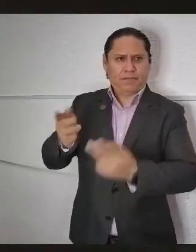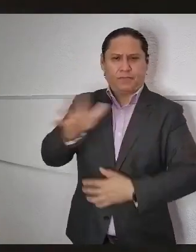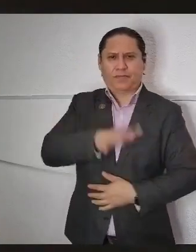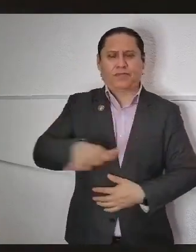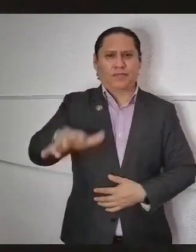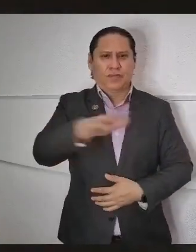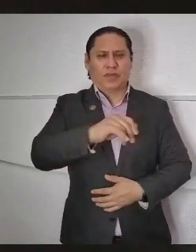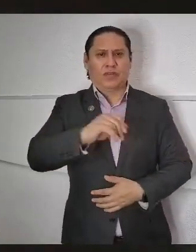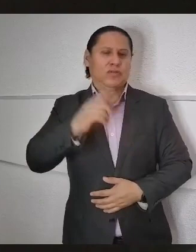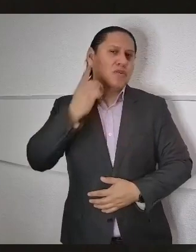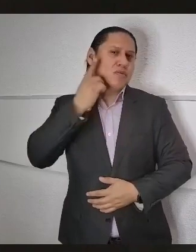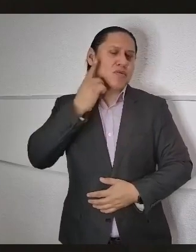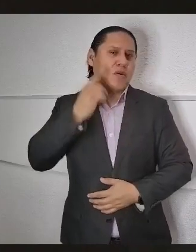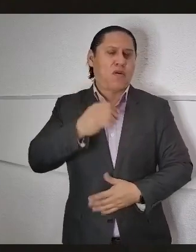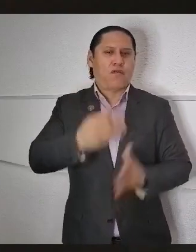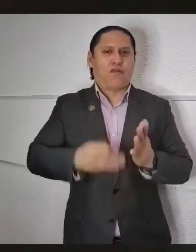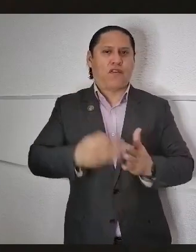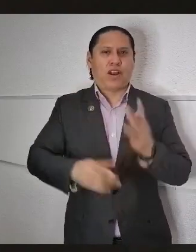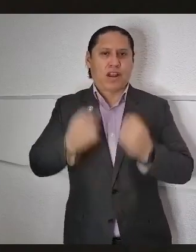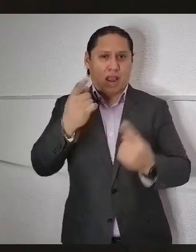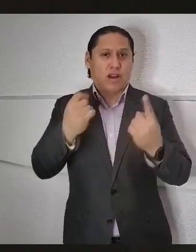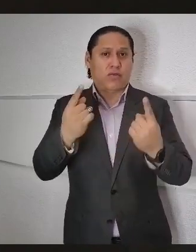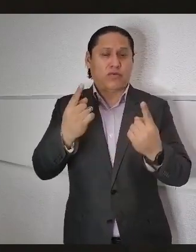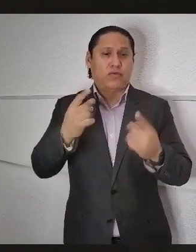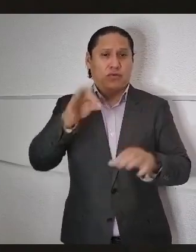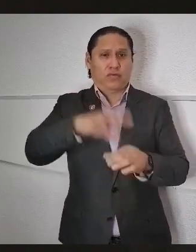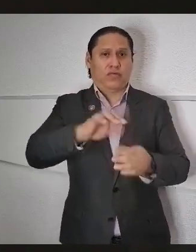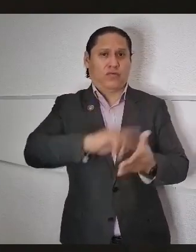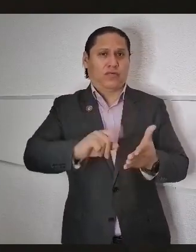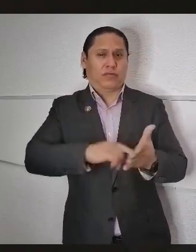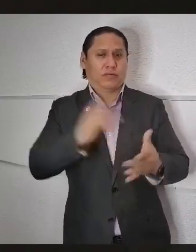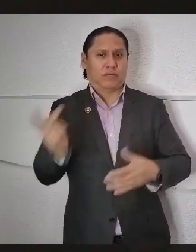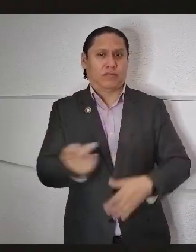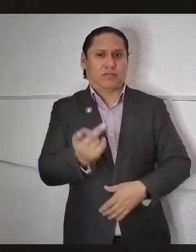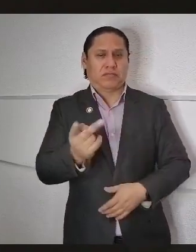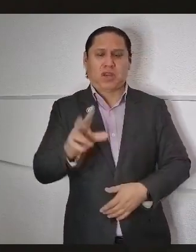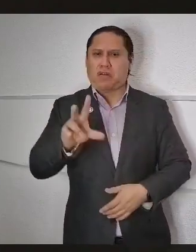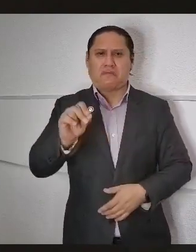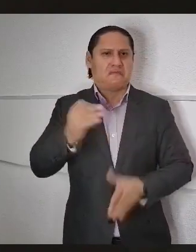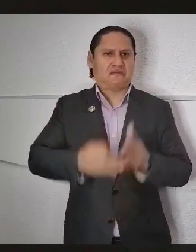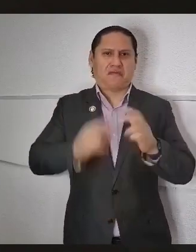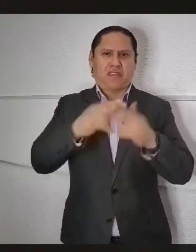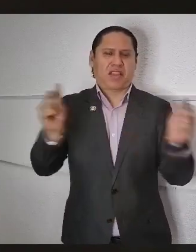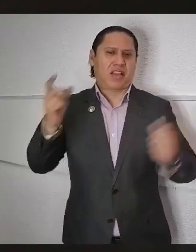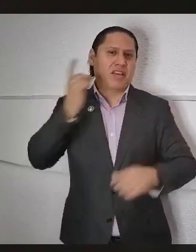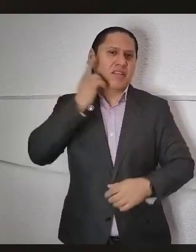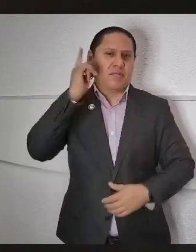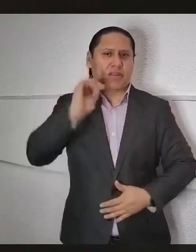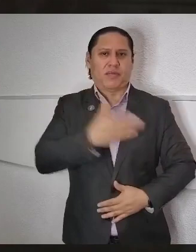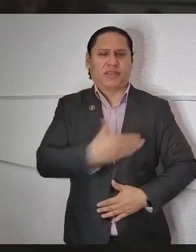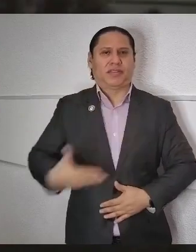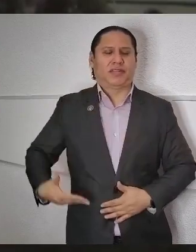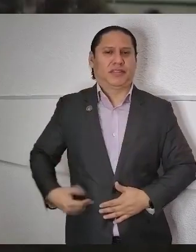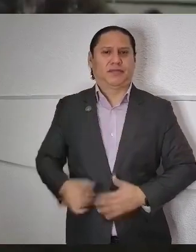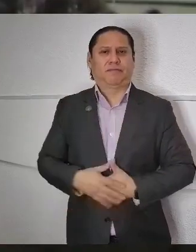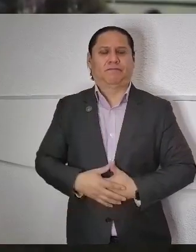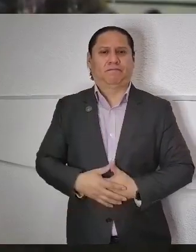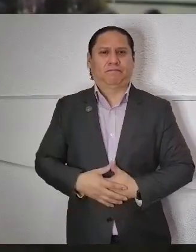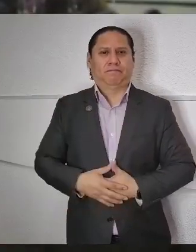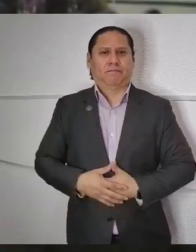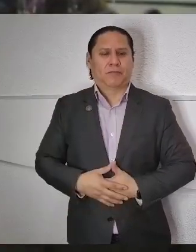Honorable Asamblea si falta algún legislador por emitir su voto. No falta ningún legislador por emitir su voto, diputada